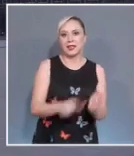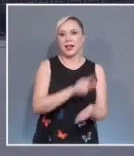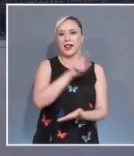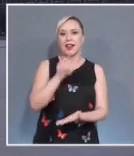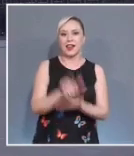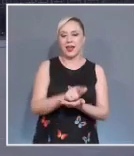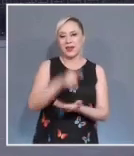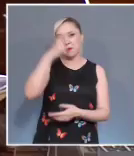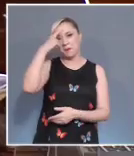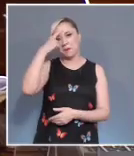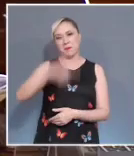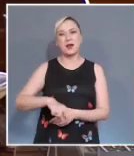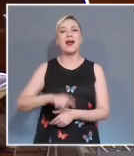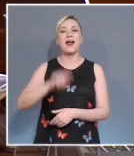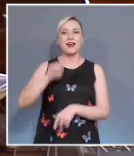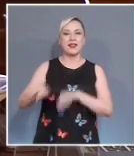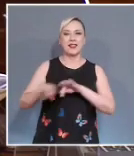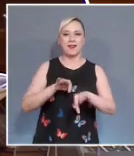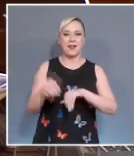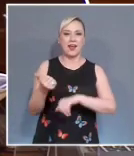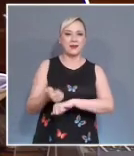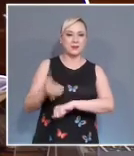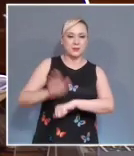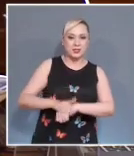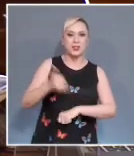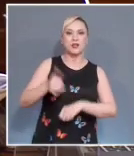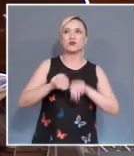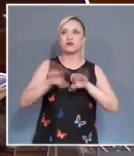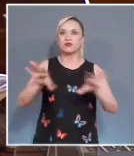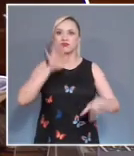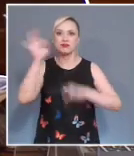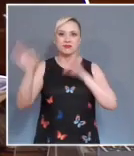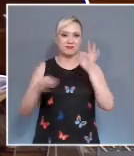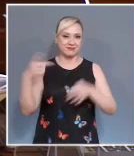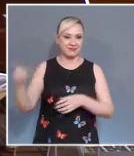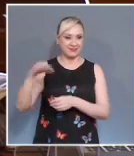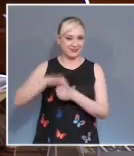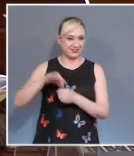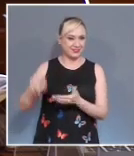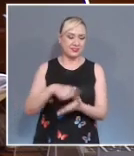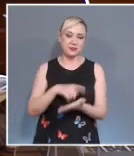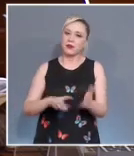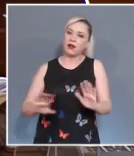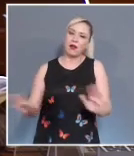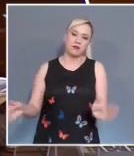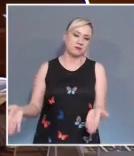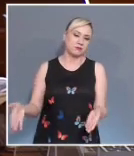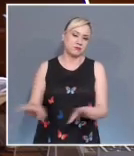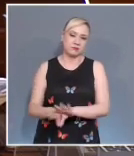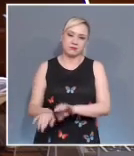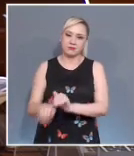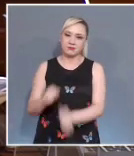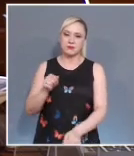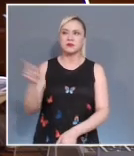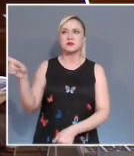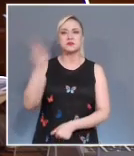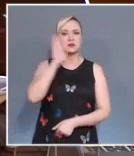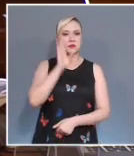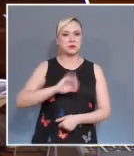de responsabilidades administrativas. El ministro Alberto Pérez Dayán determinó no analizar el fondo de